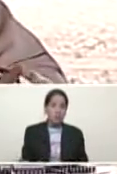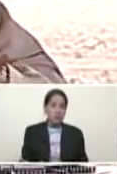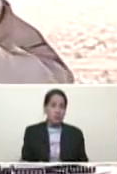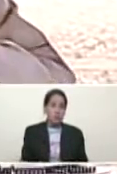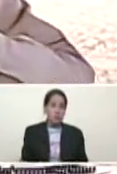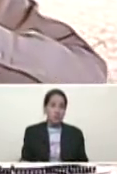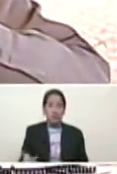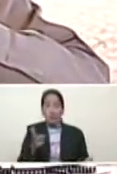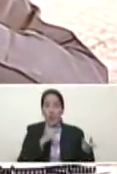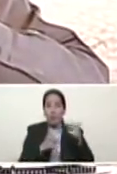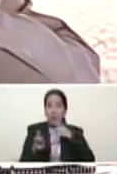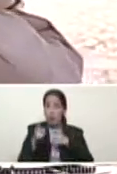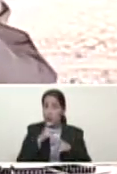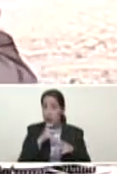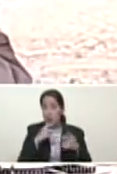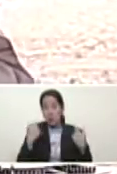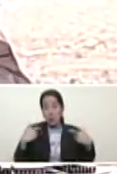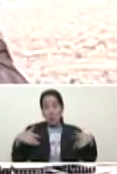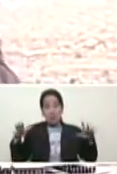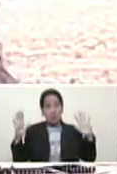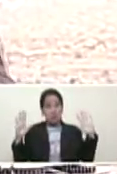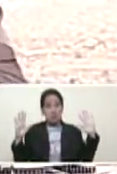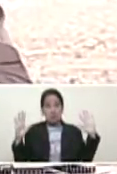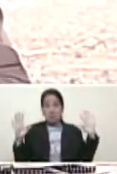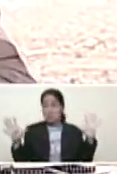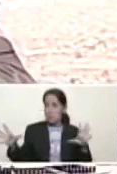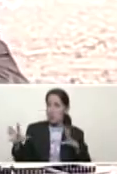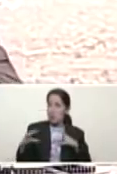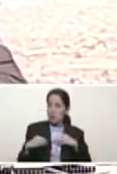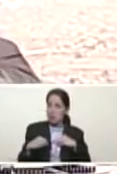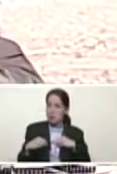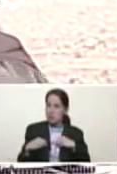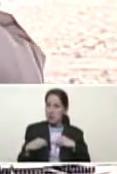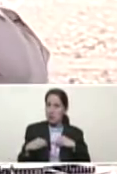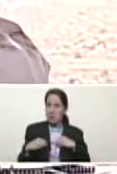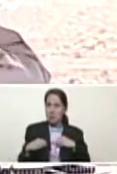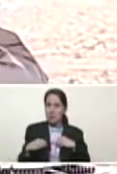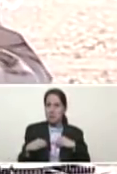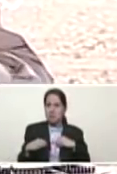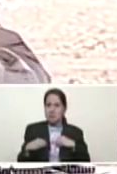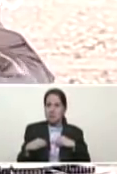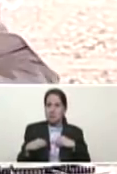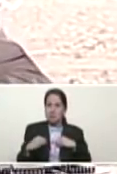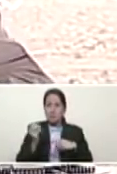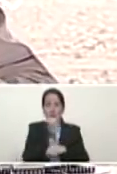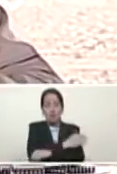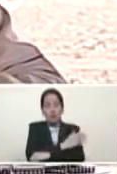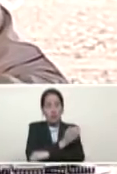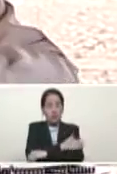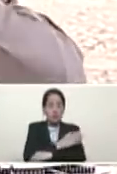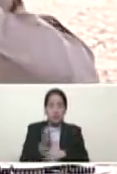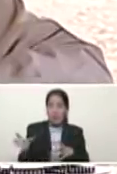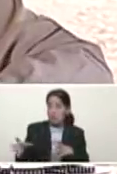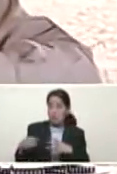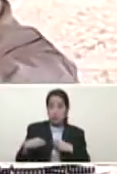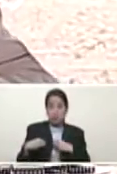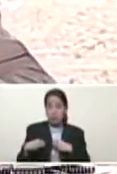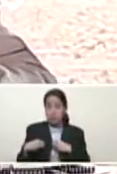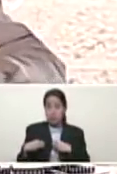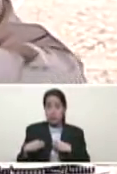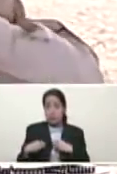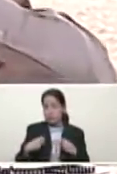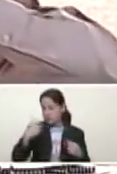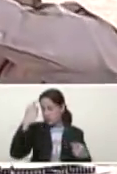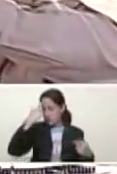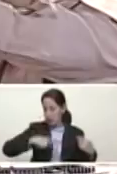Y preguntaba, bueno, no reconoce, el imperialismo no reconoce, la ultraderecha no reconoce al presidente